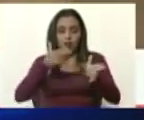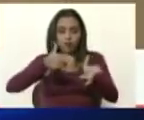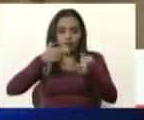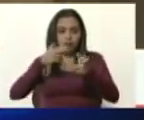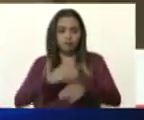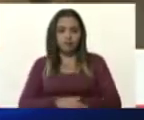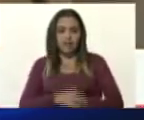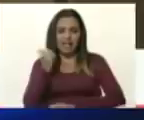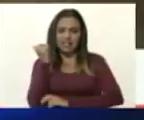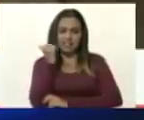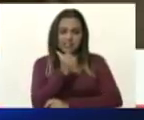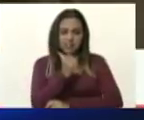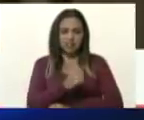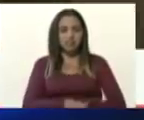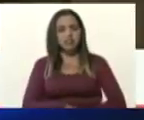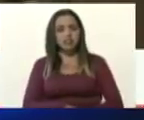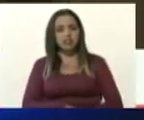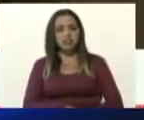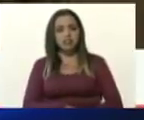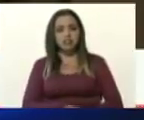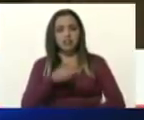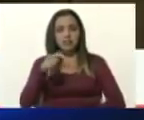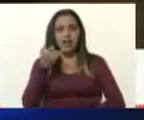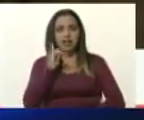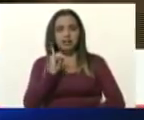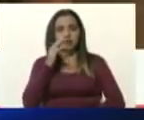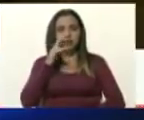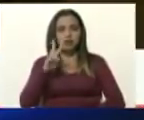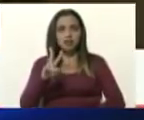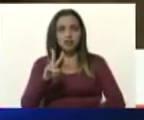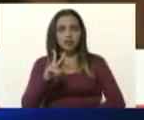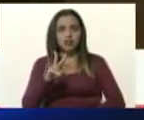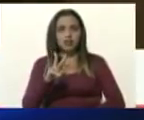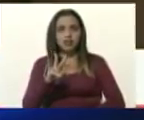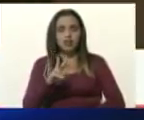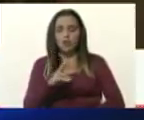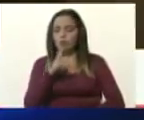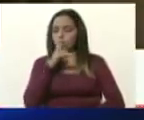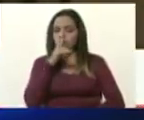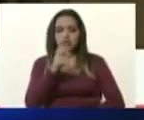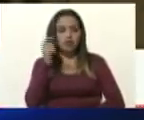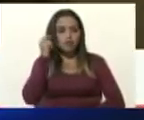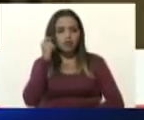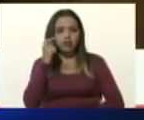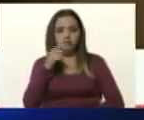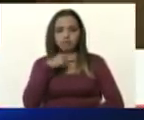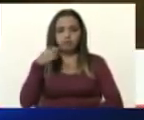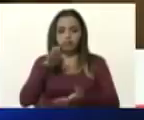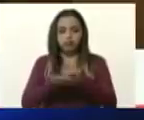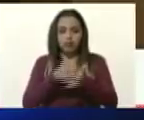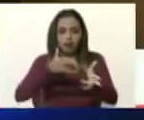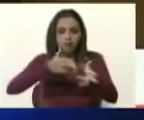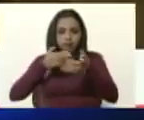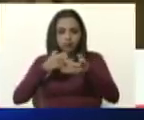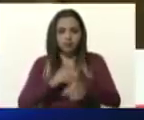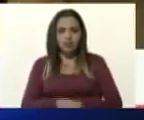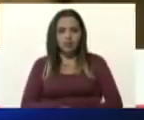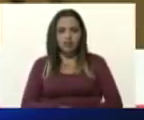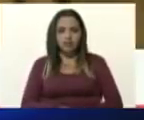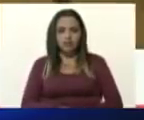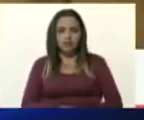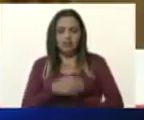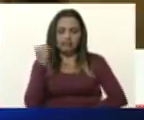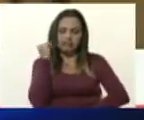asesinados incluyendo una imagen terrible de una mujer humilde asesinada por fusiles asesinos